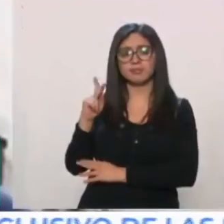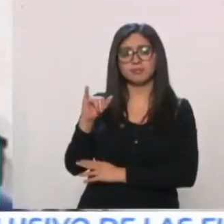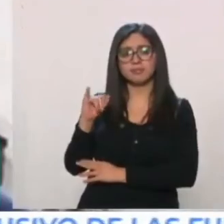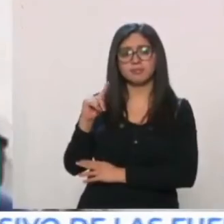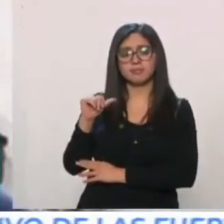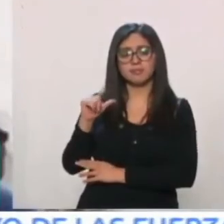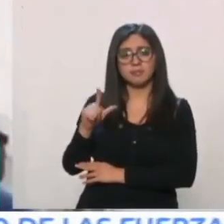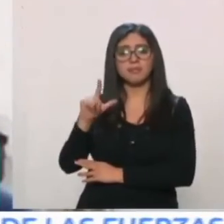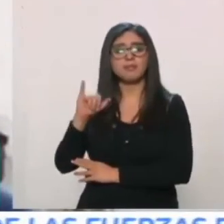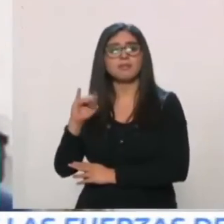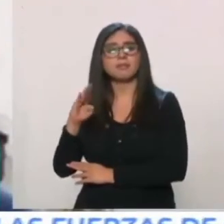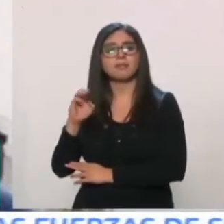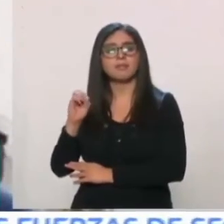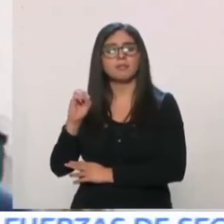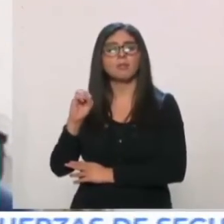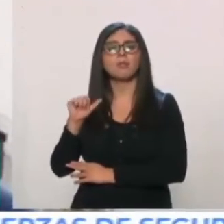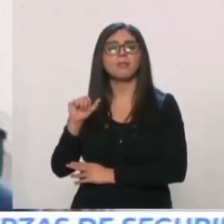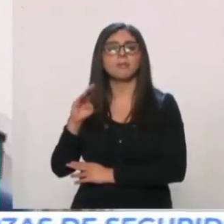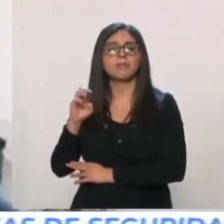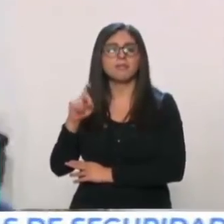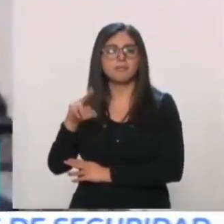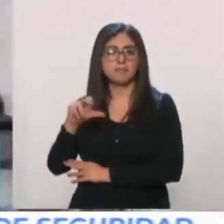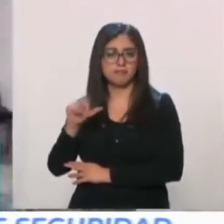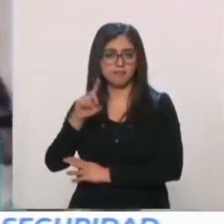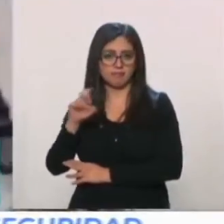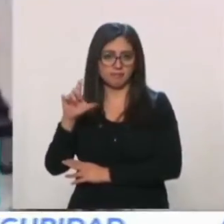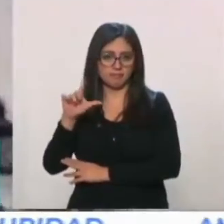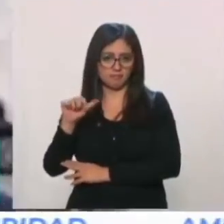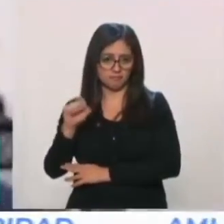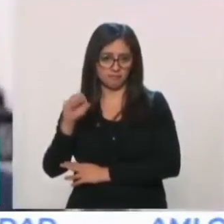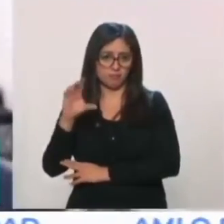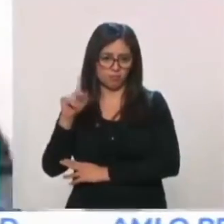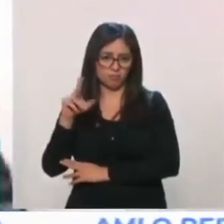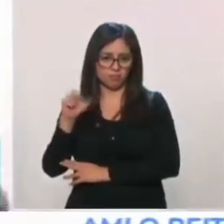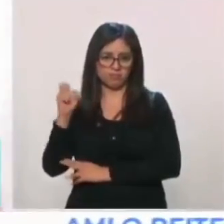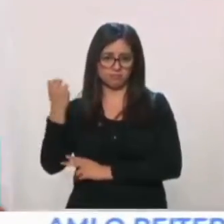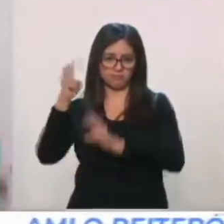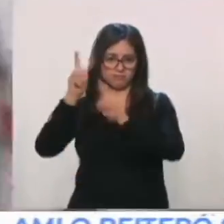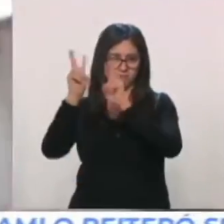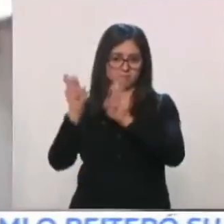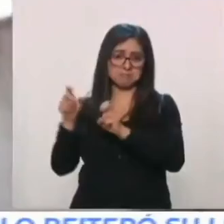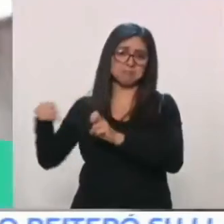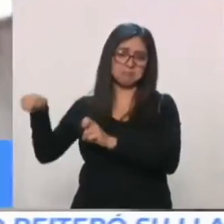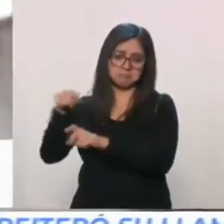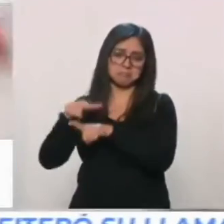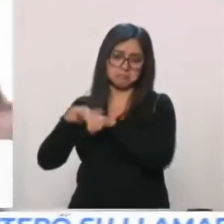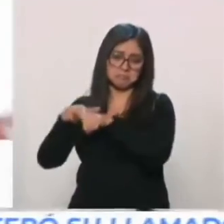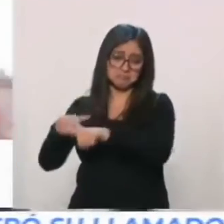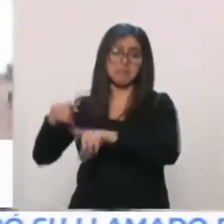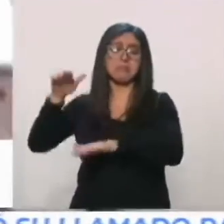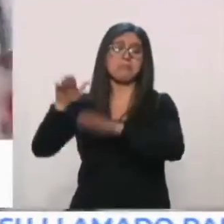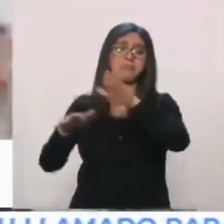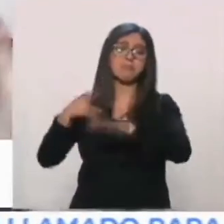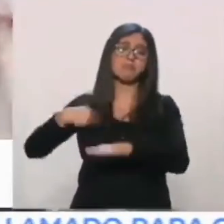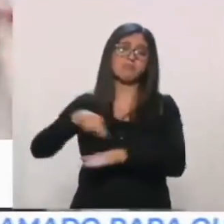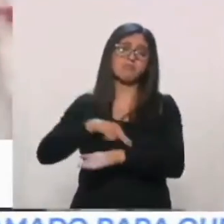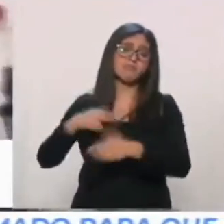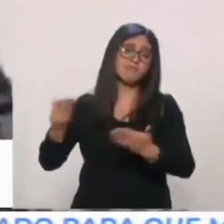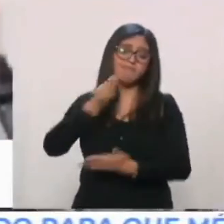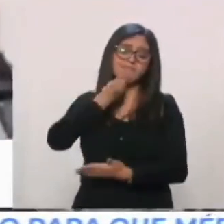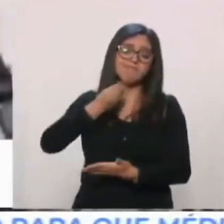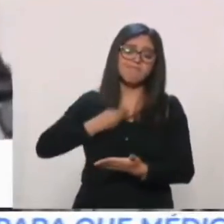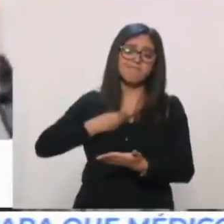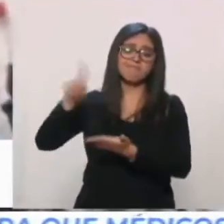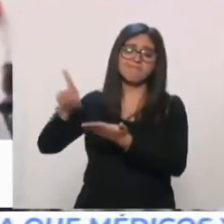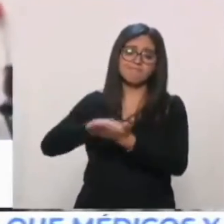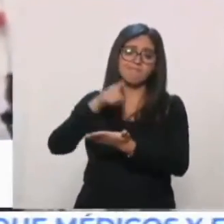Culturas, no por esto dejando de avanzar con el proyecto. O sea, tuvimos que suspender todas las actividades que tenían que